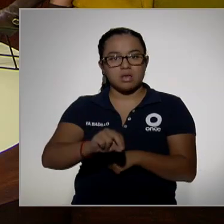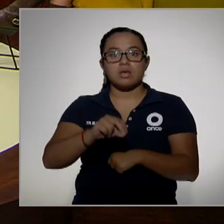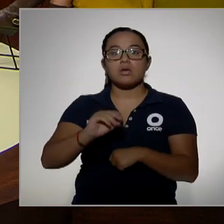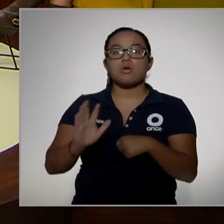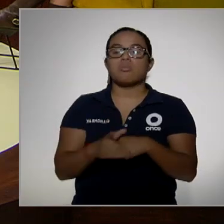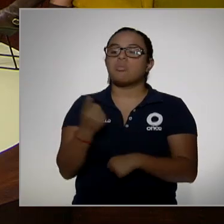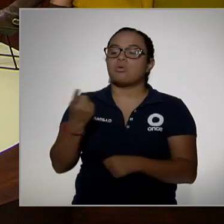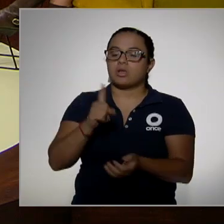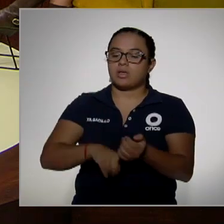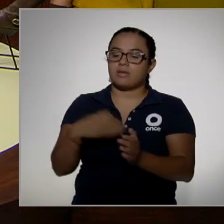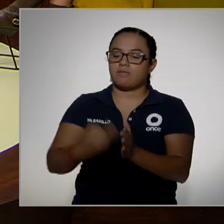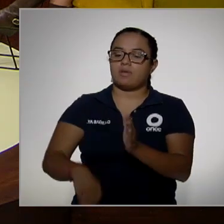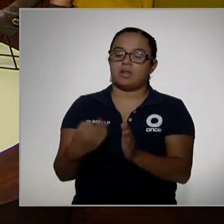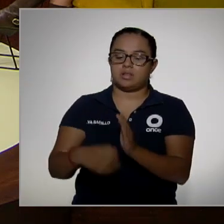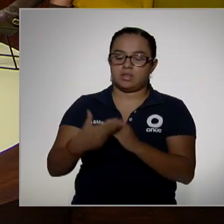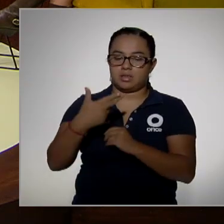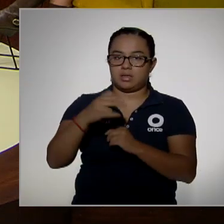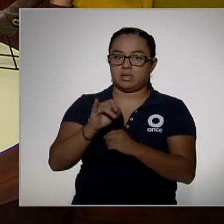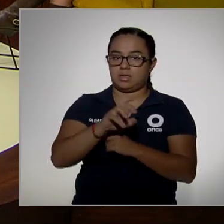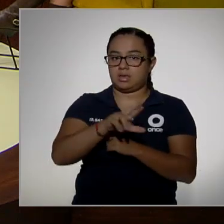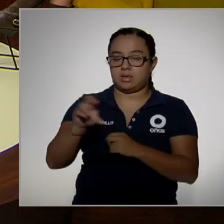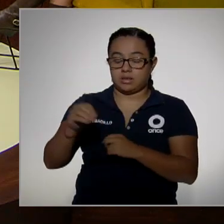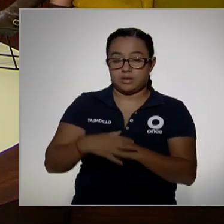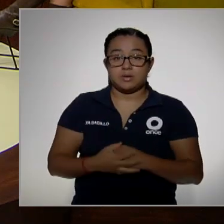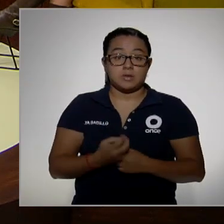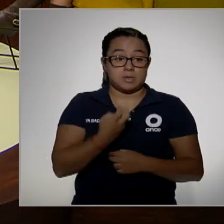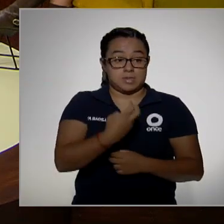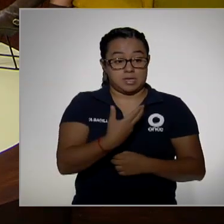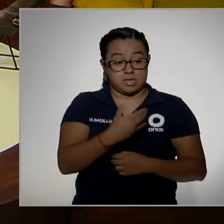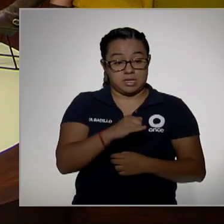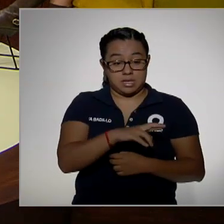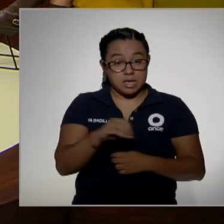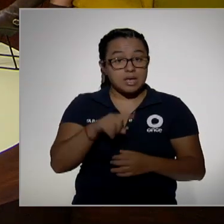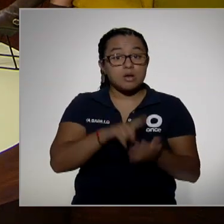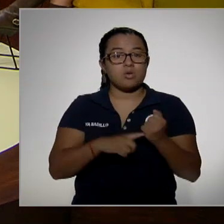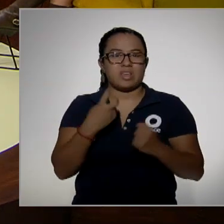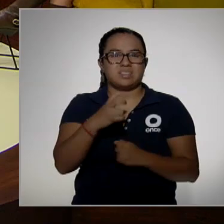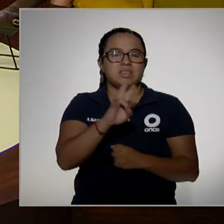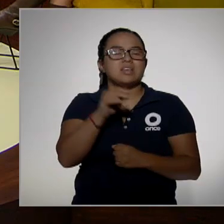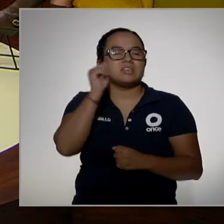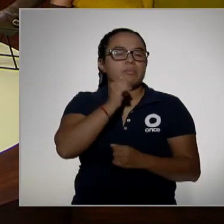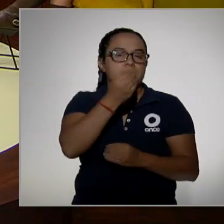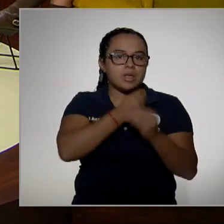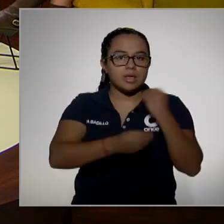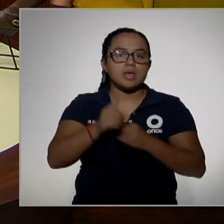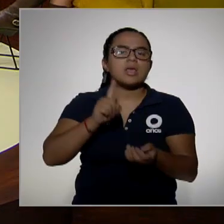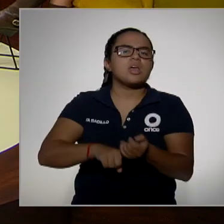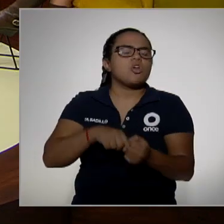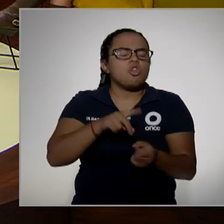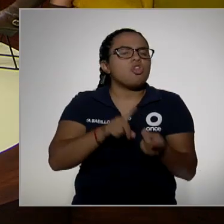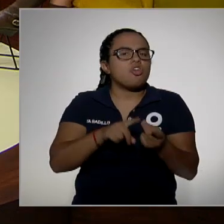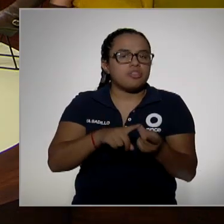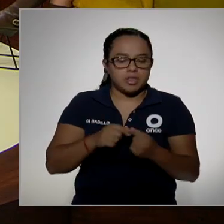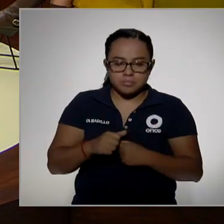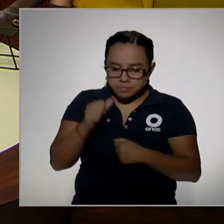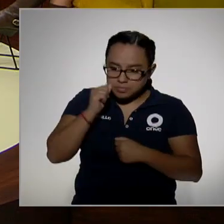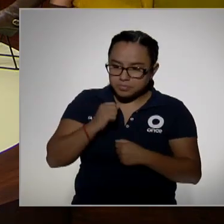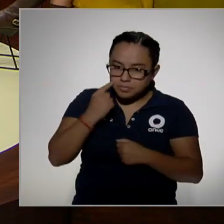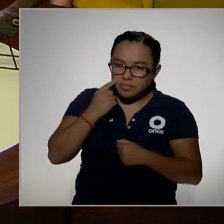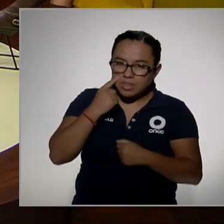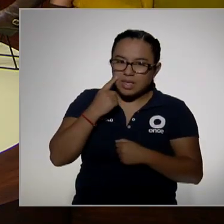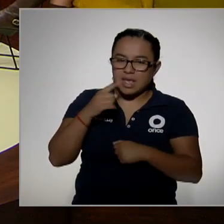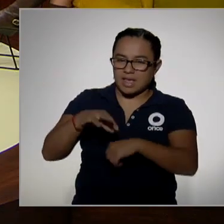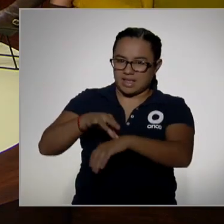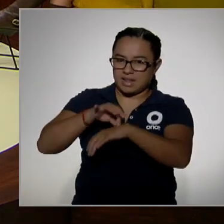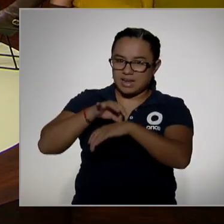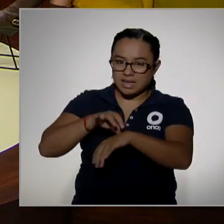de hierro ok que sé es una de las causas el hierro es un mineral que nosotros comemos que normalmente está en qué comidas generalmente en las carnes rojas